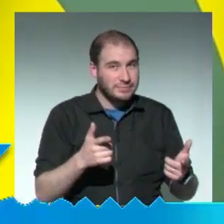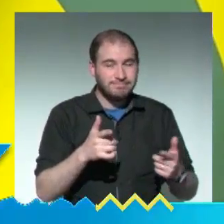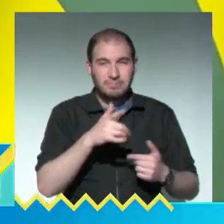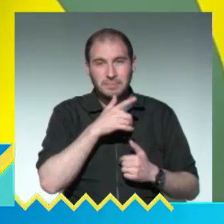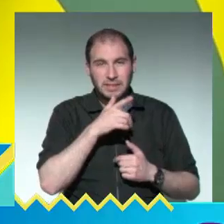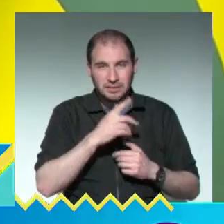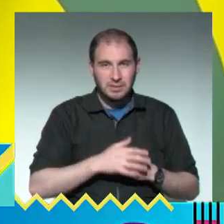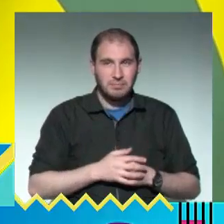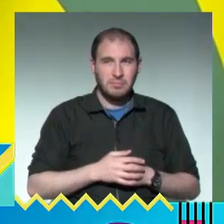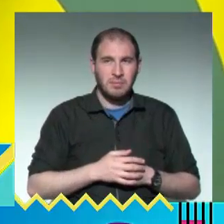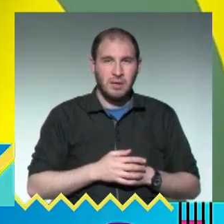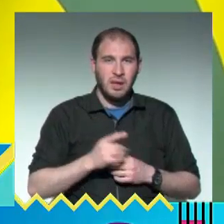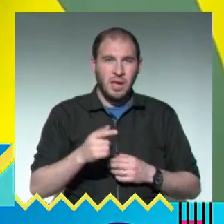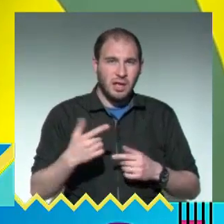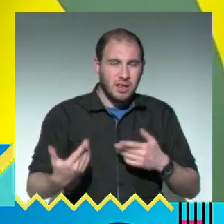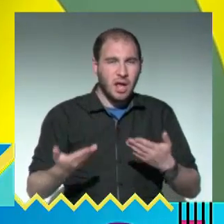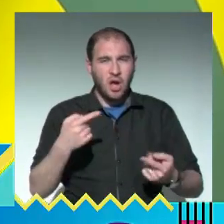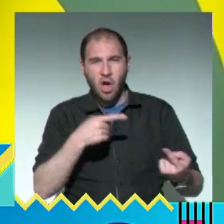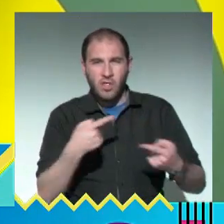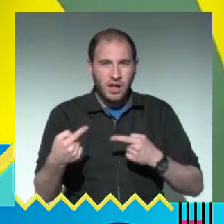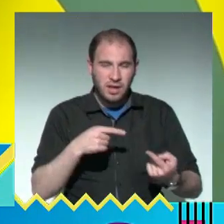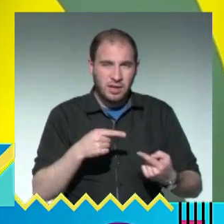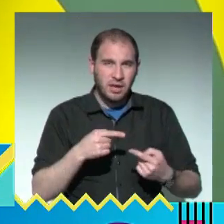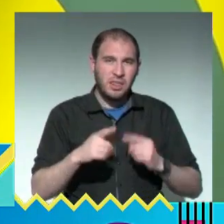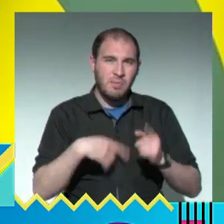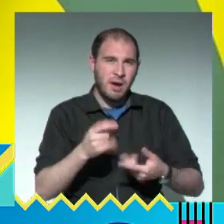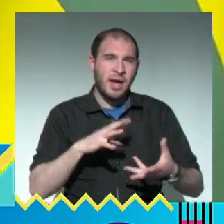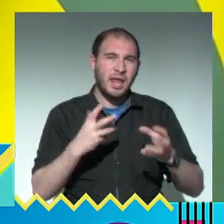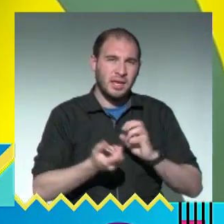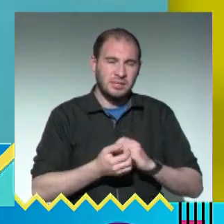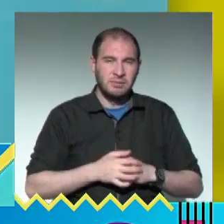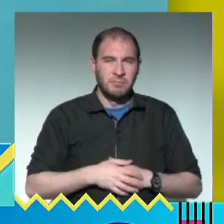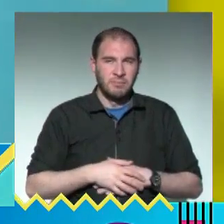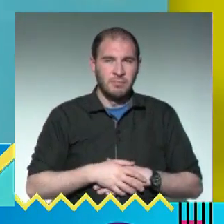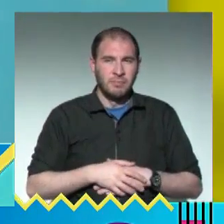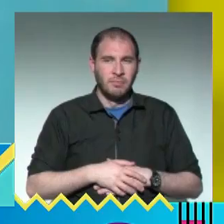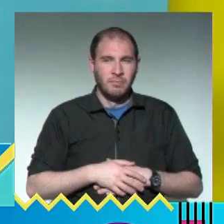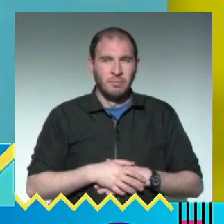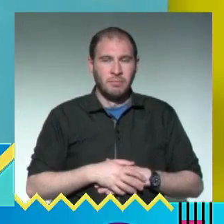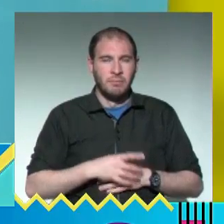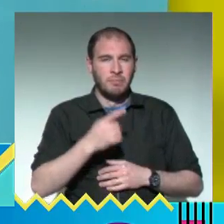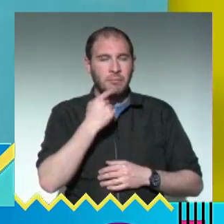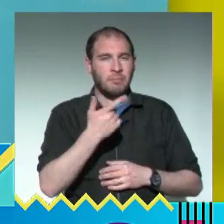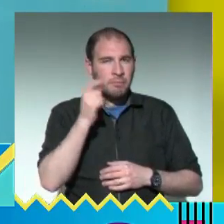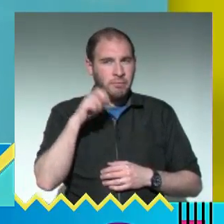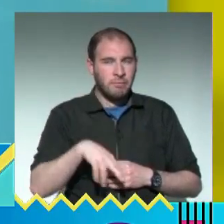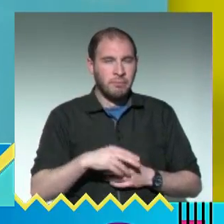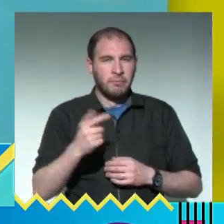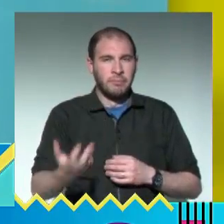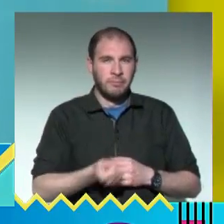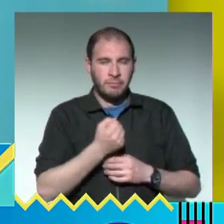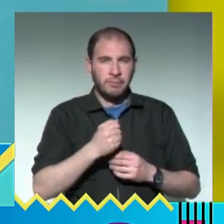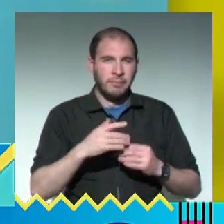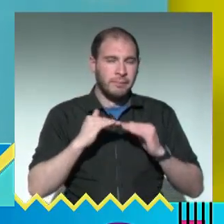que este contraste generalmente nos genera crisis continuas. Seba, ¿se puede lograr